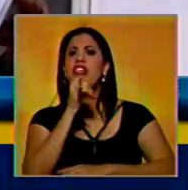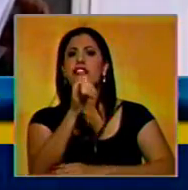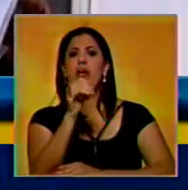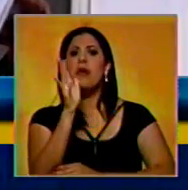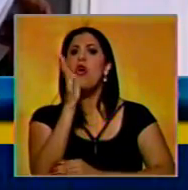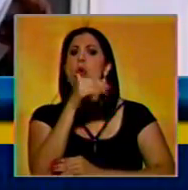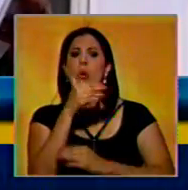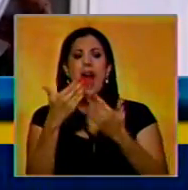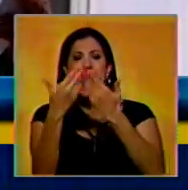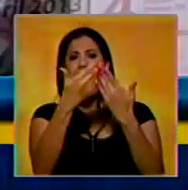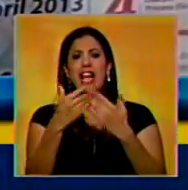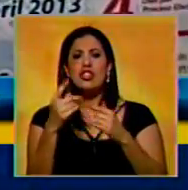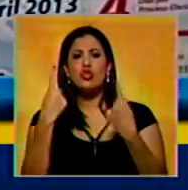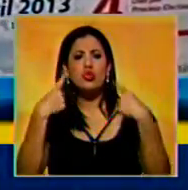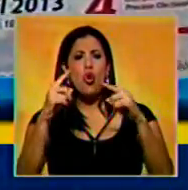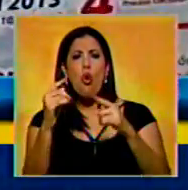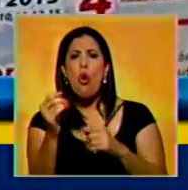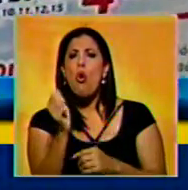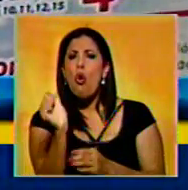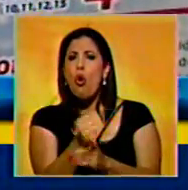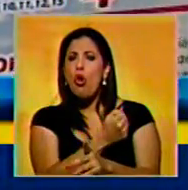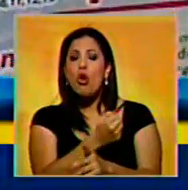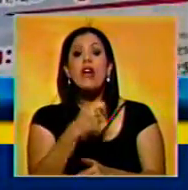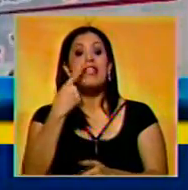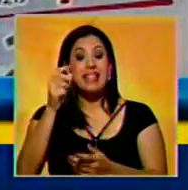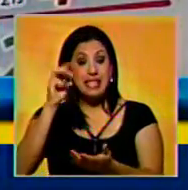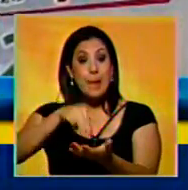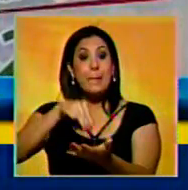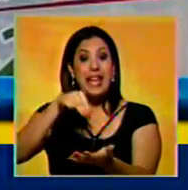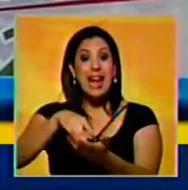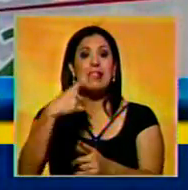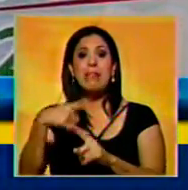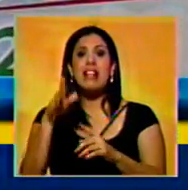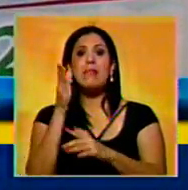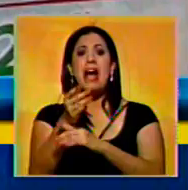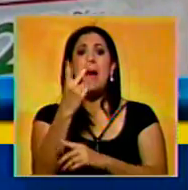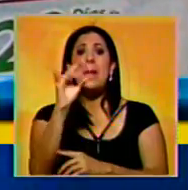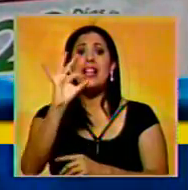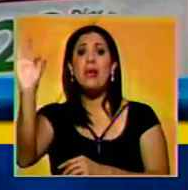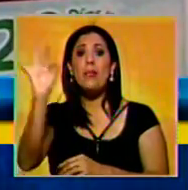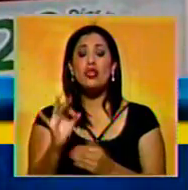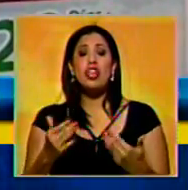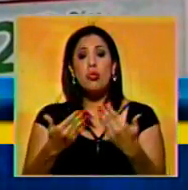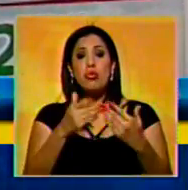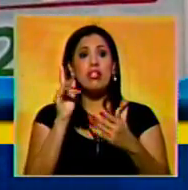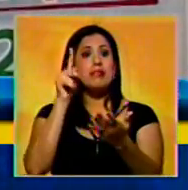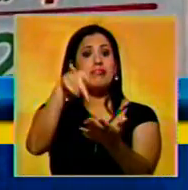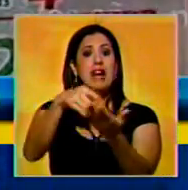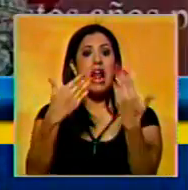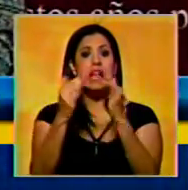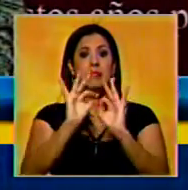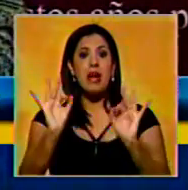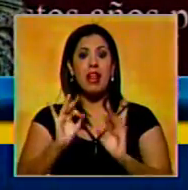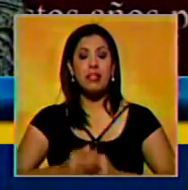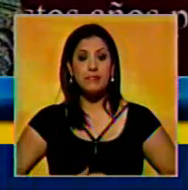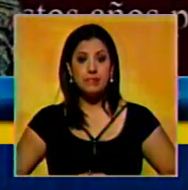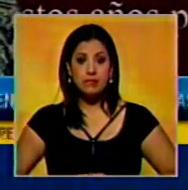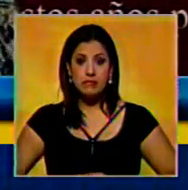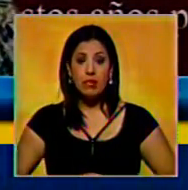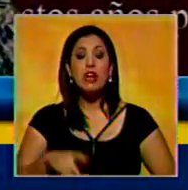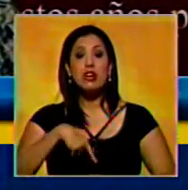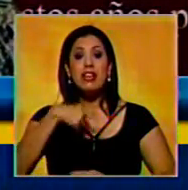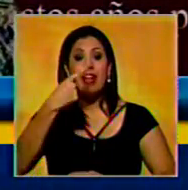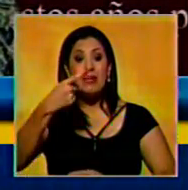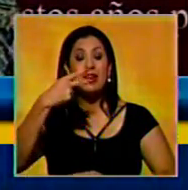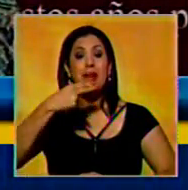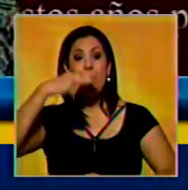las aulas estaban vacías. Agregó que en el Estado Miranda solo asistieron el 20% de los estudiantes. Queremos decirles a